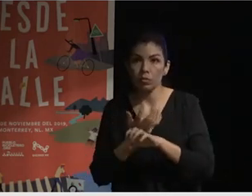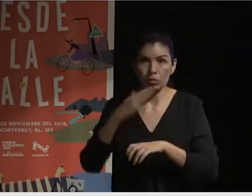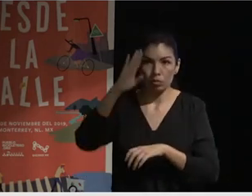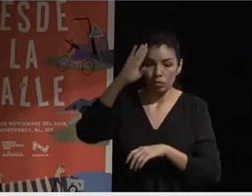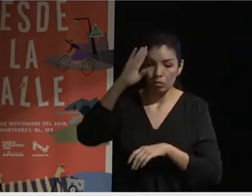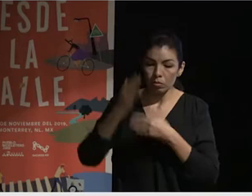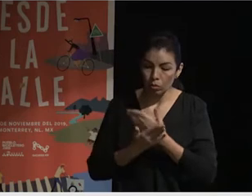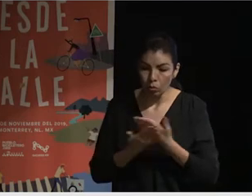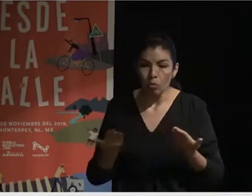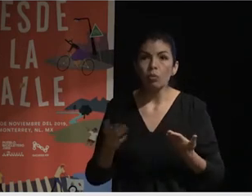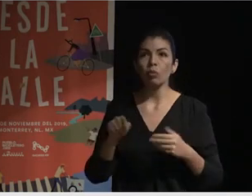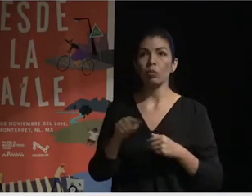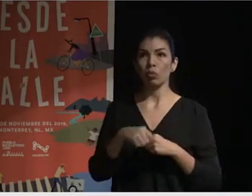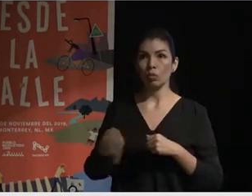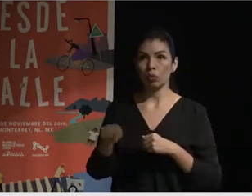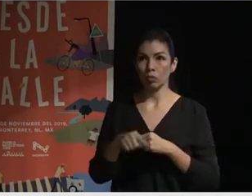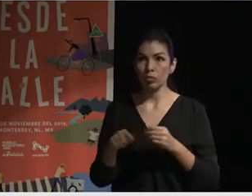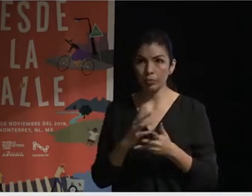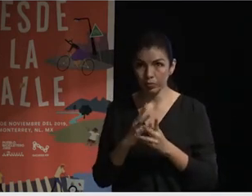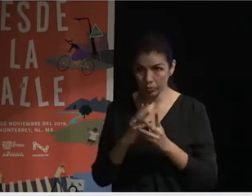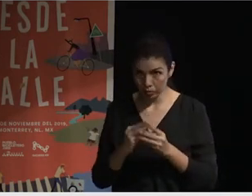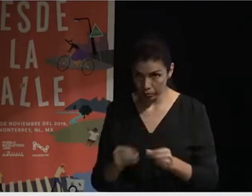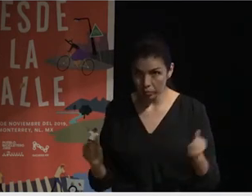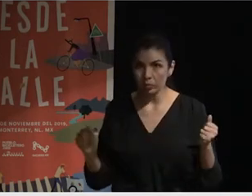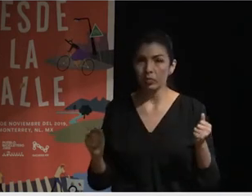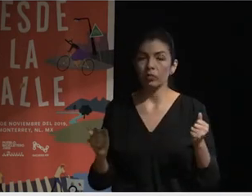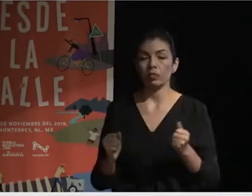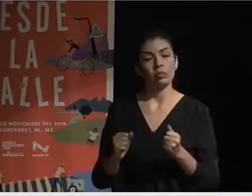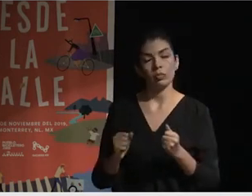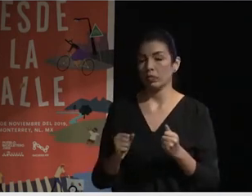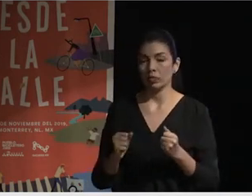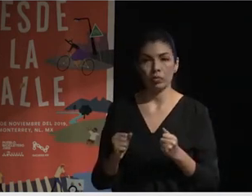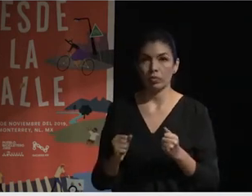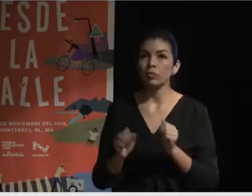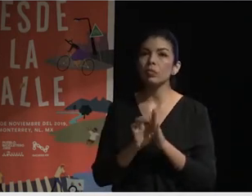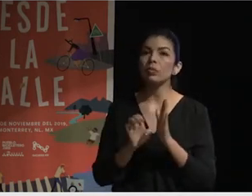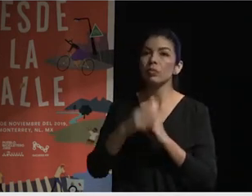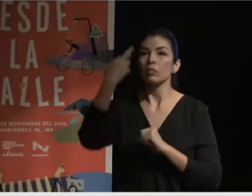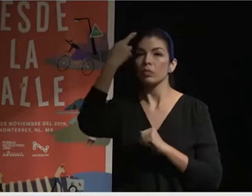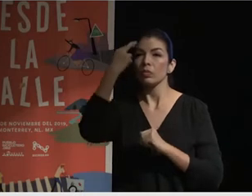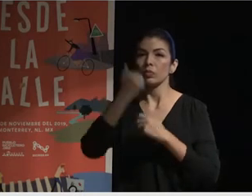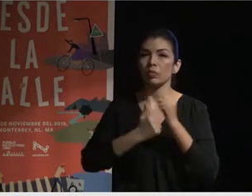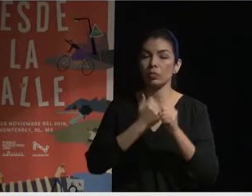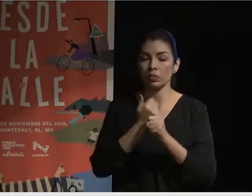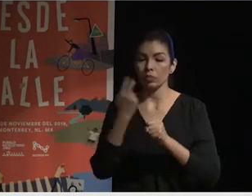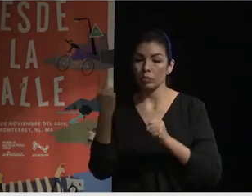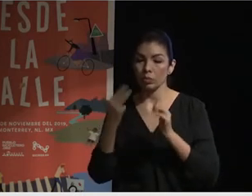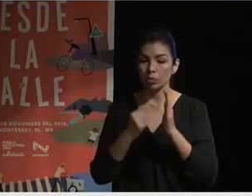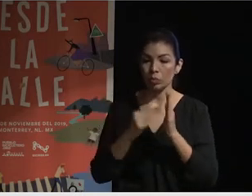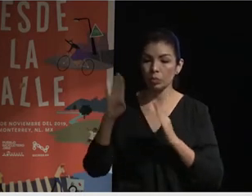la ciudad. Al contrario, desde el 2009, desde la crisis de 2009, pareciera que el sector financiero que está en